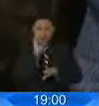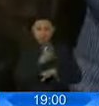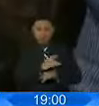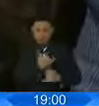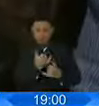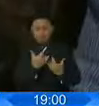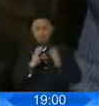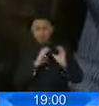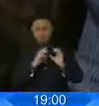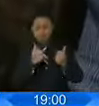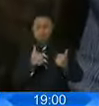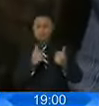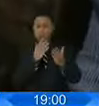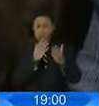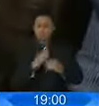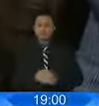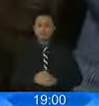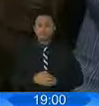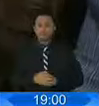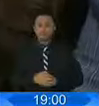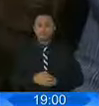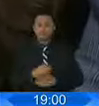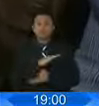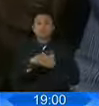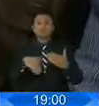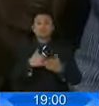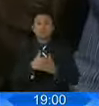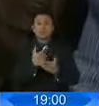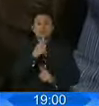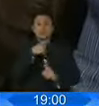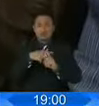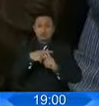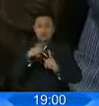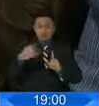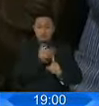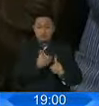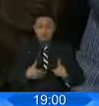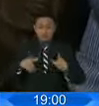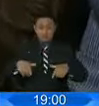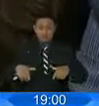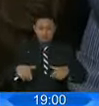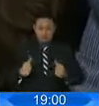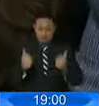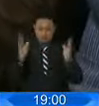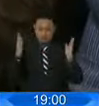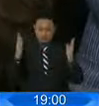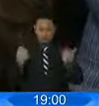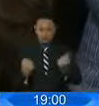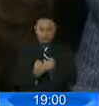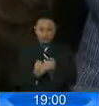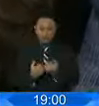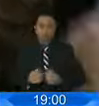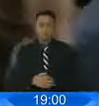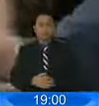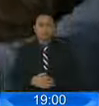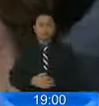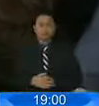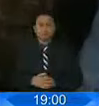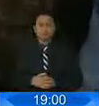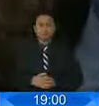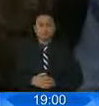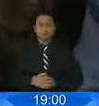hemos aplaudido la apertura y la actitud positiva del señor presidente Lenín Moreno. He